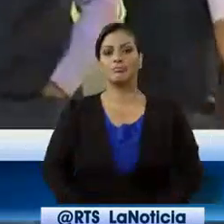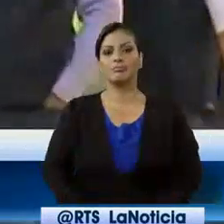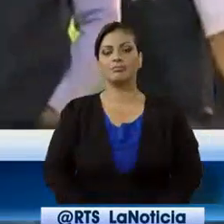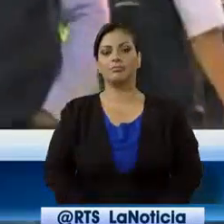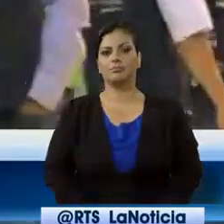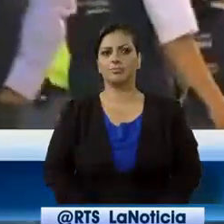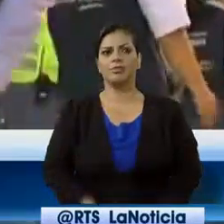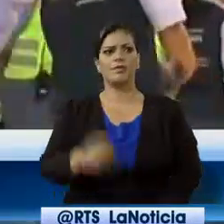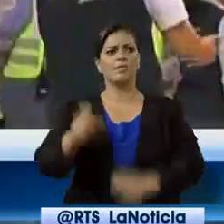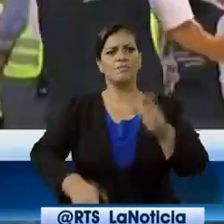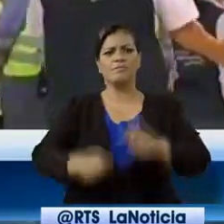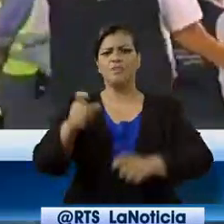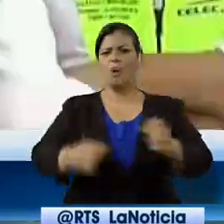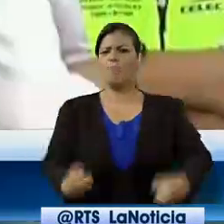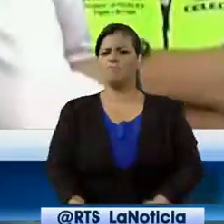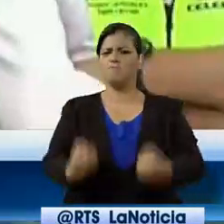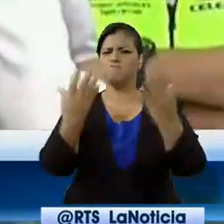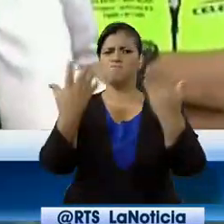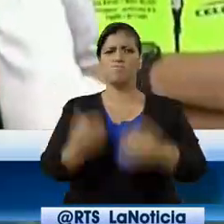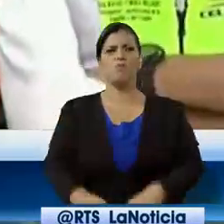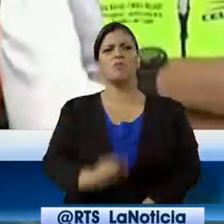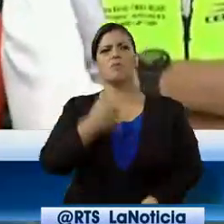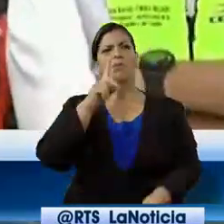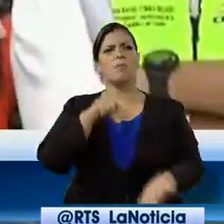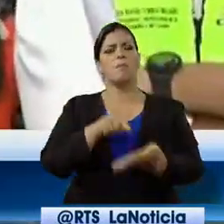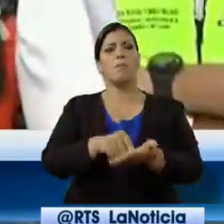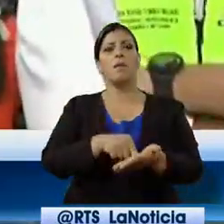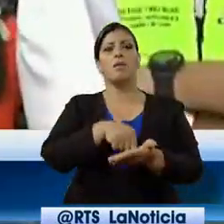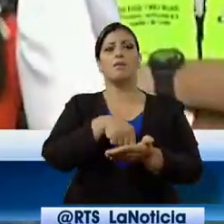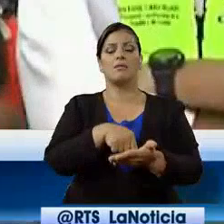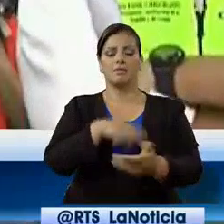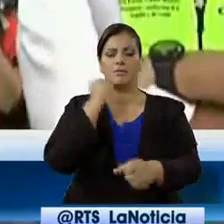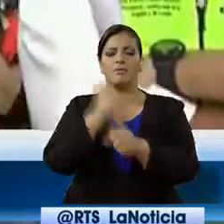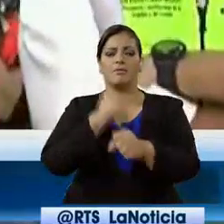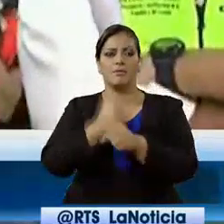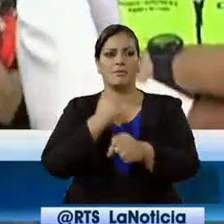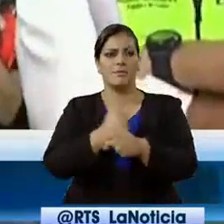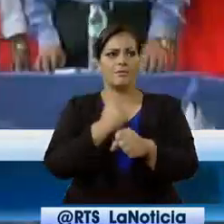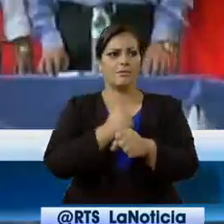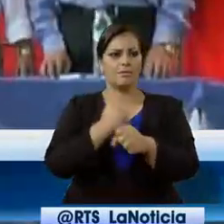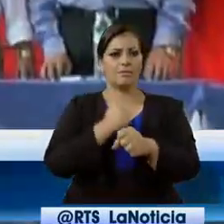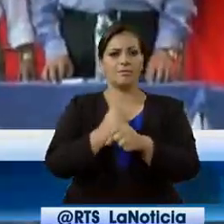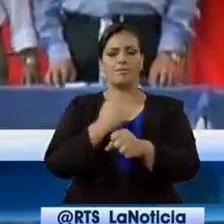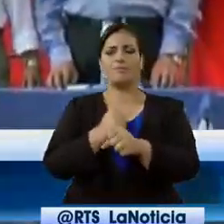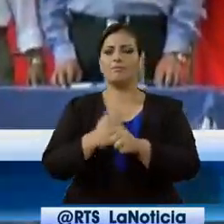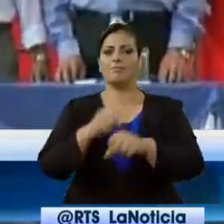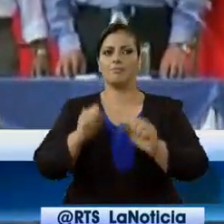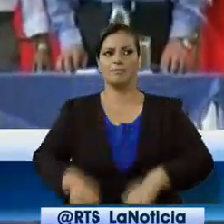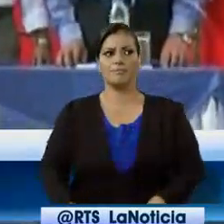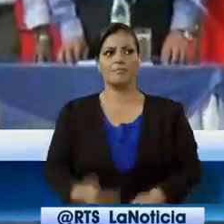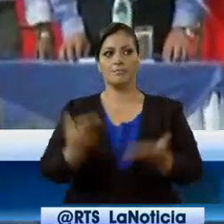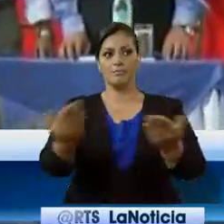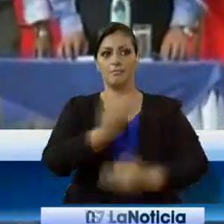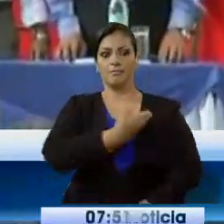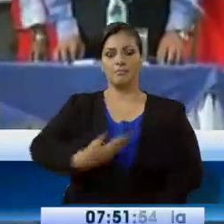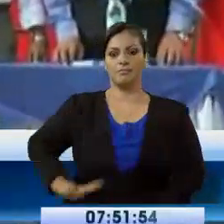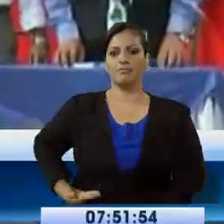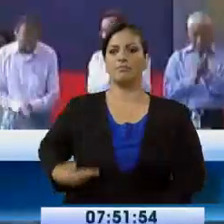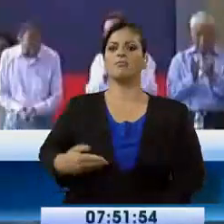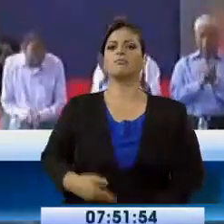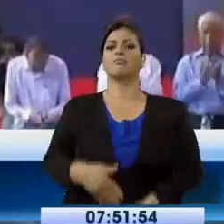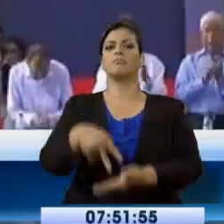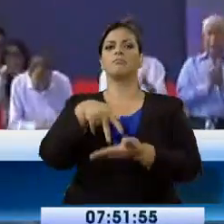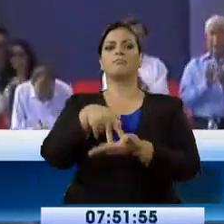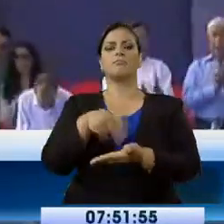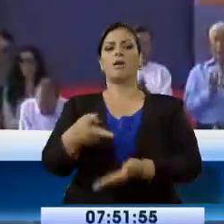3.258 empleos directos. En el acto inaugural se manifestó que la